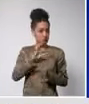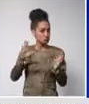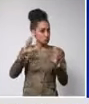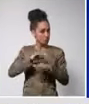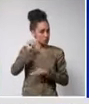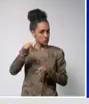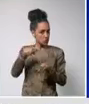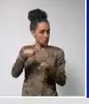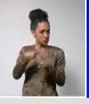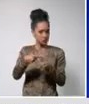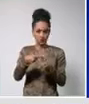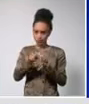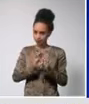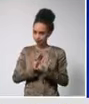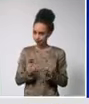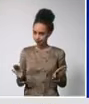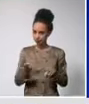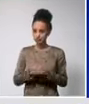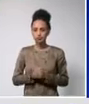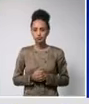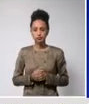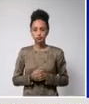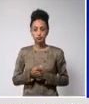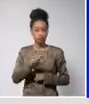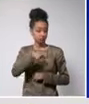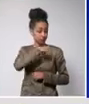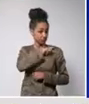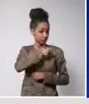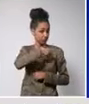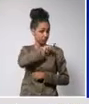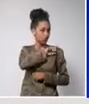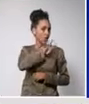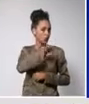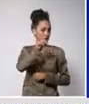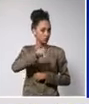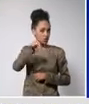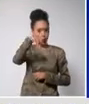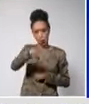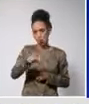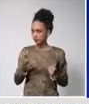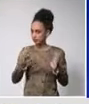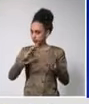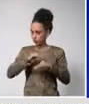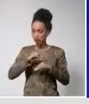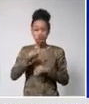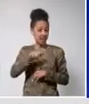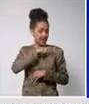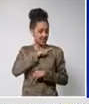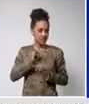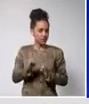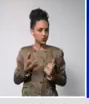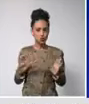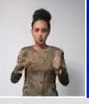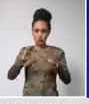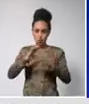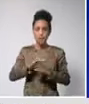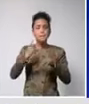COVID, el día anterior habíamos tenido 4, pero ayer, no obstante haberse